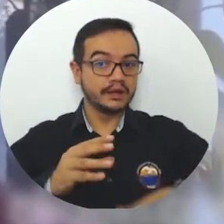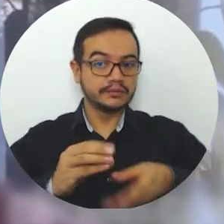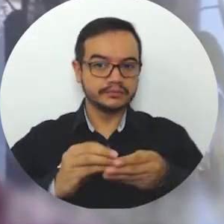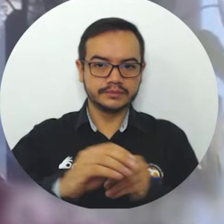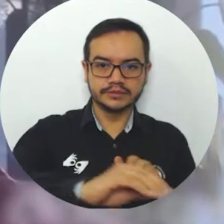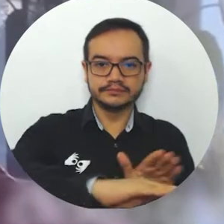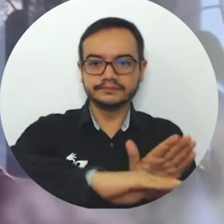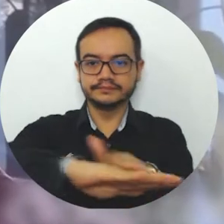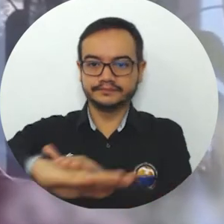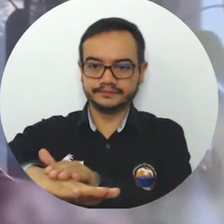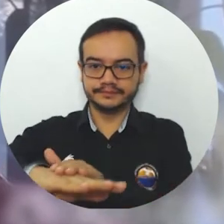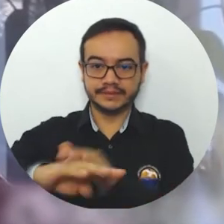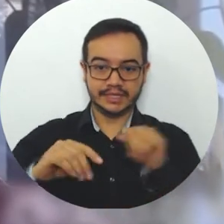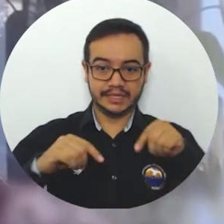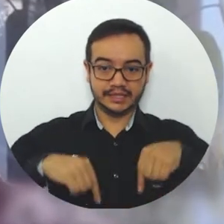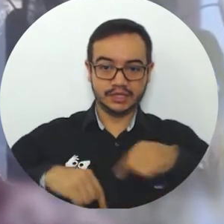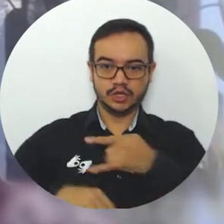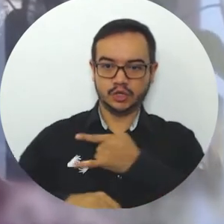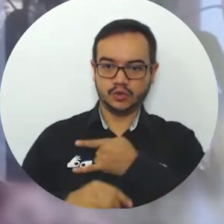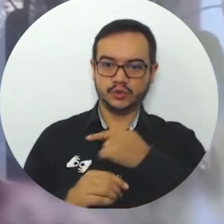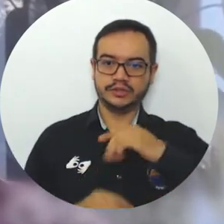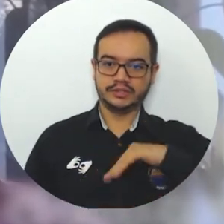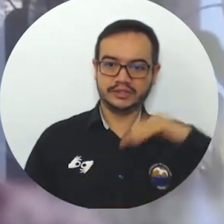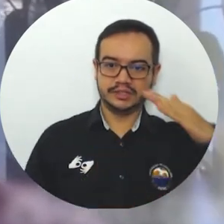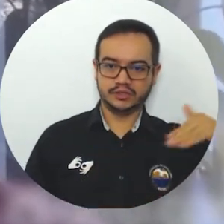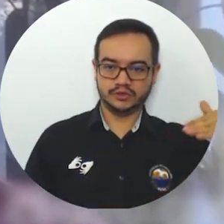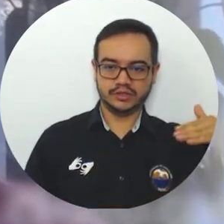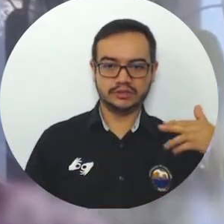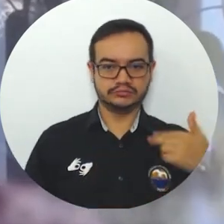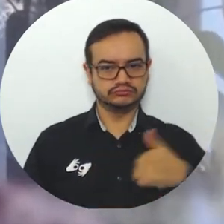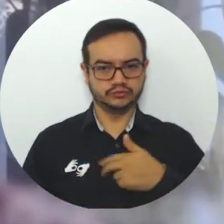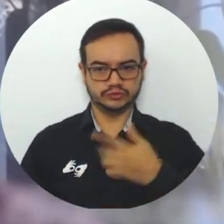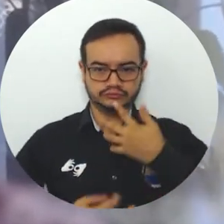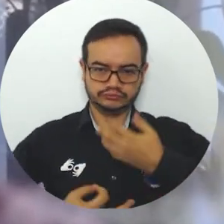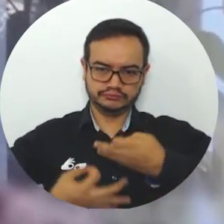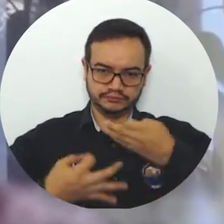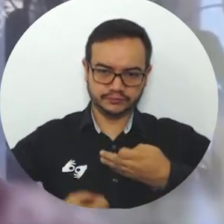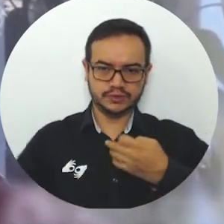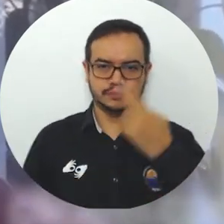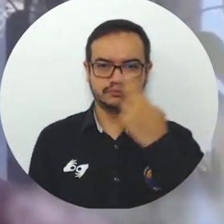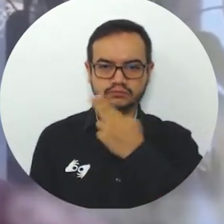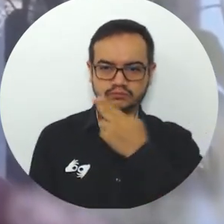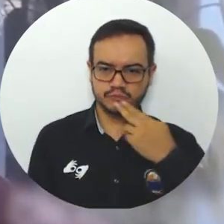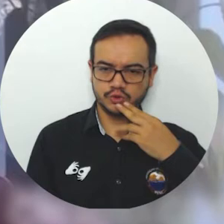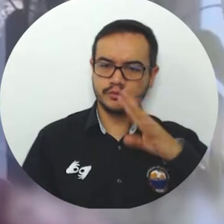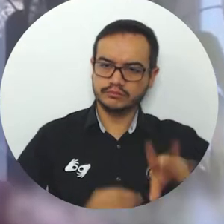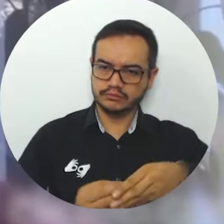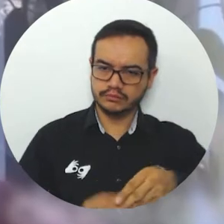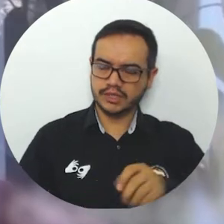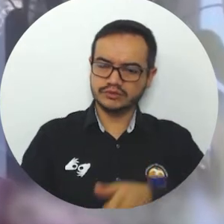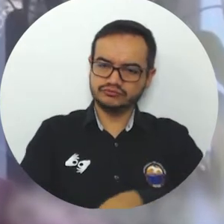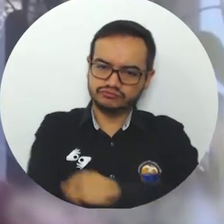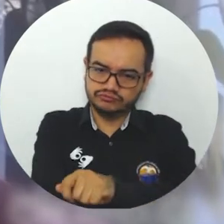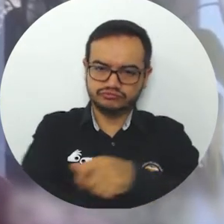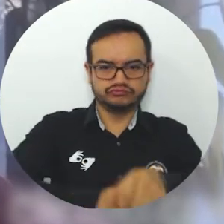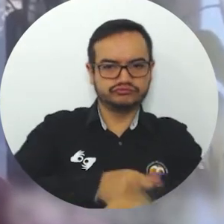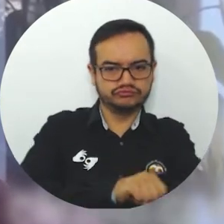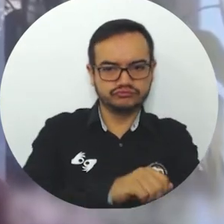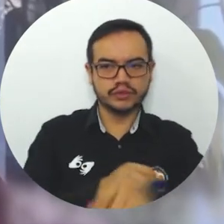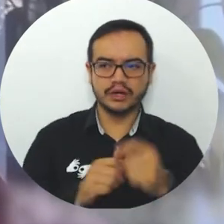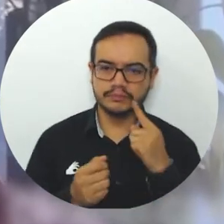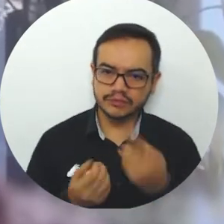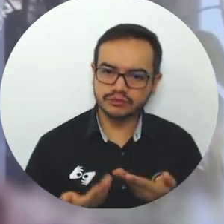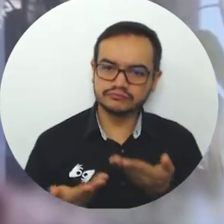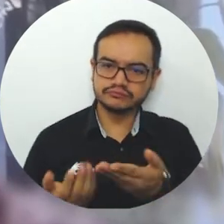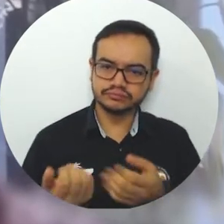Asimismo, quiero manifestar desde la Universidad de Antioquia nuestro compromiso y firme